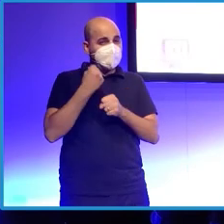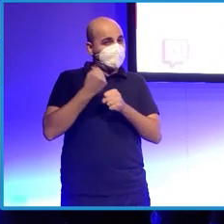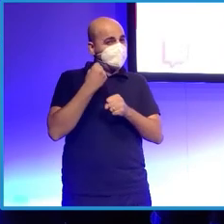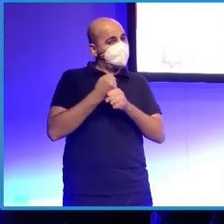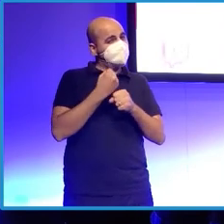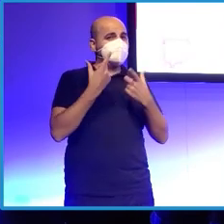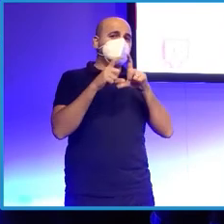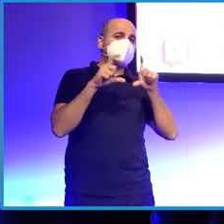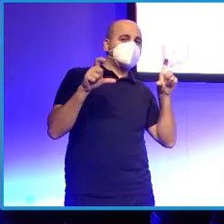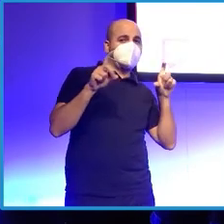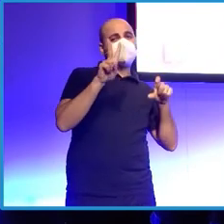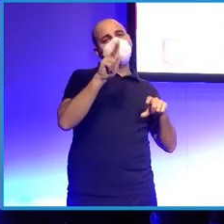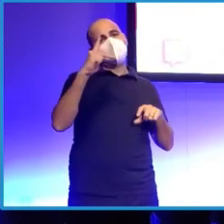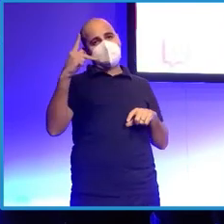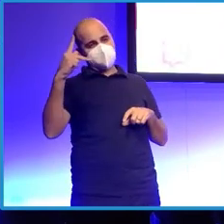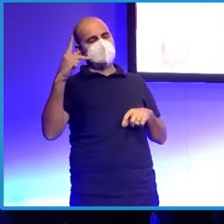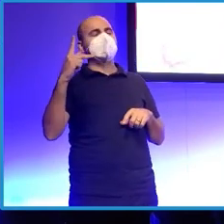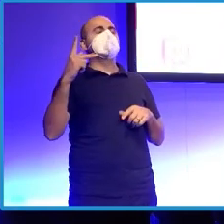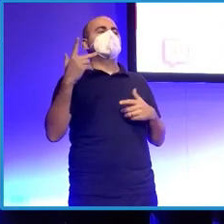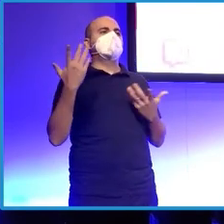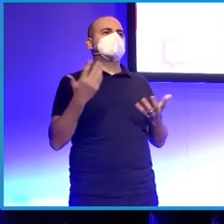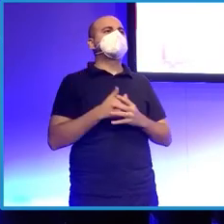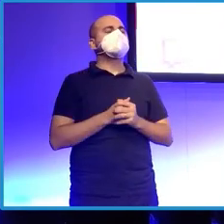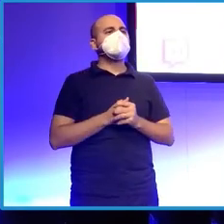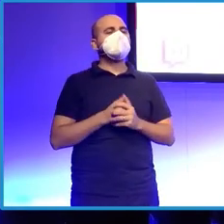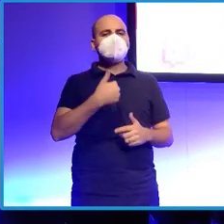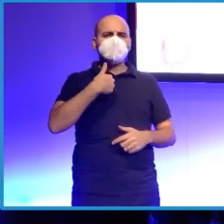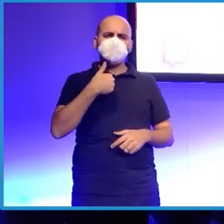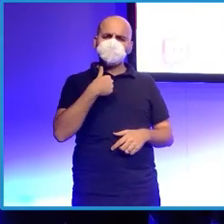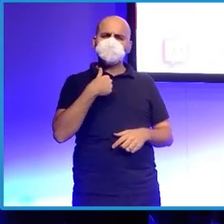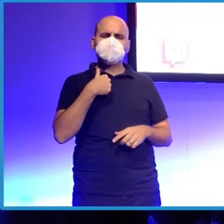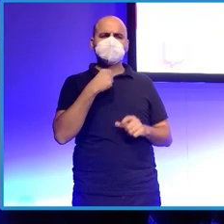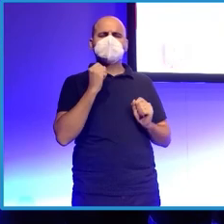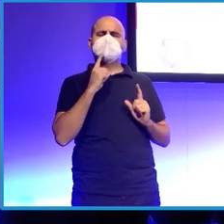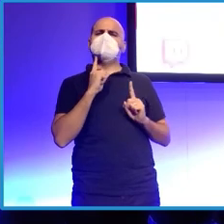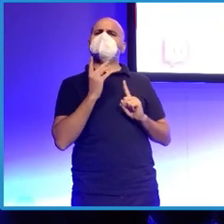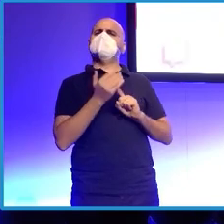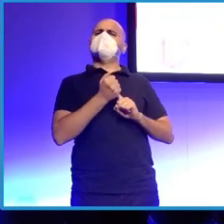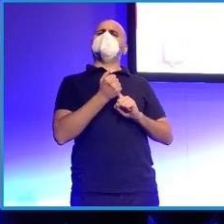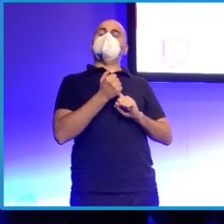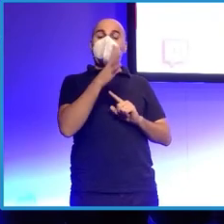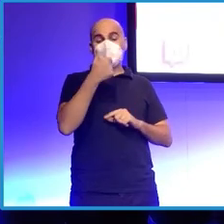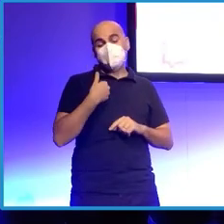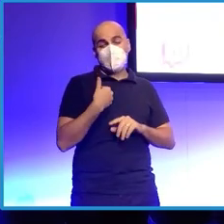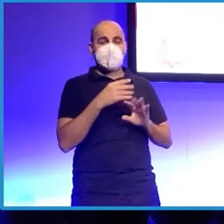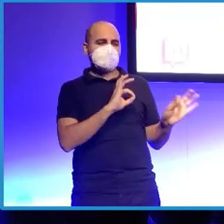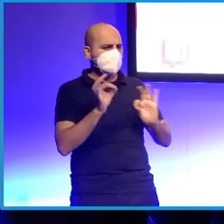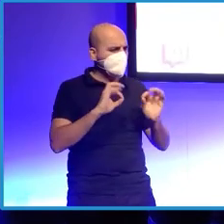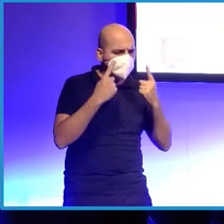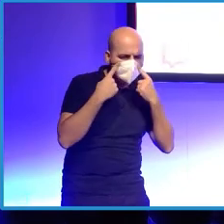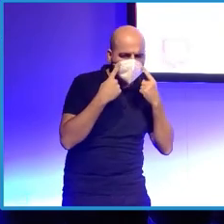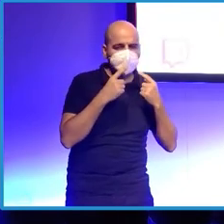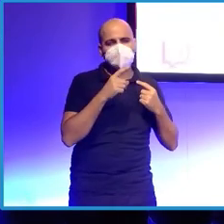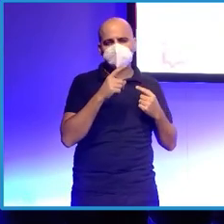de una para open dunkin y me he encontrado cuando estaba haciendo el set arte del nuevo equipo mandaron